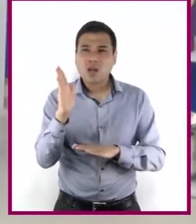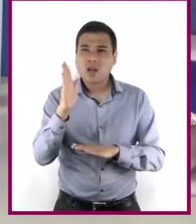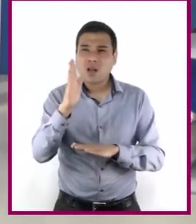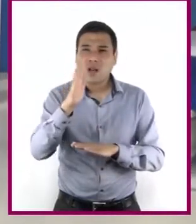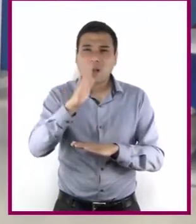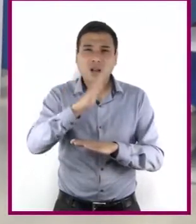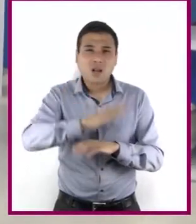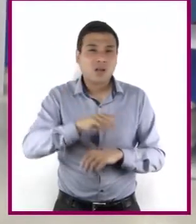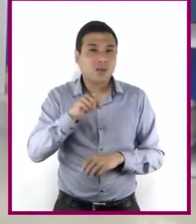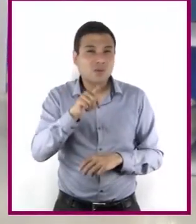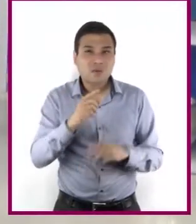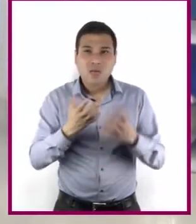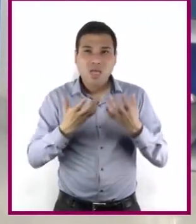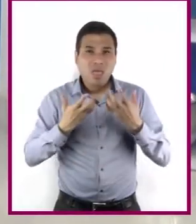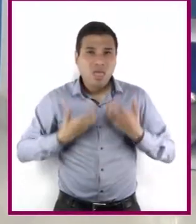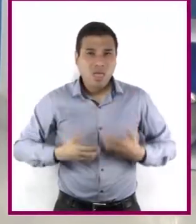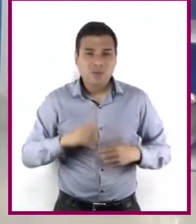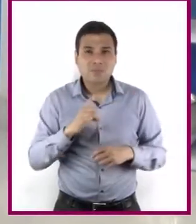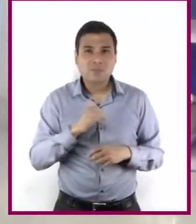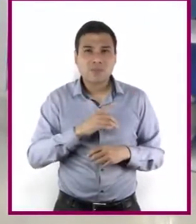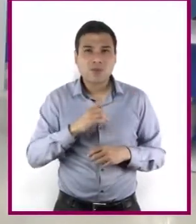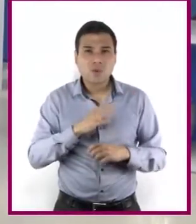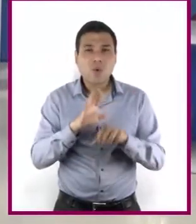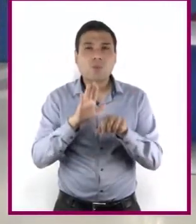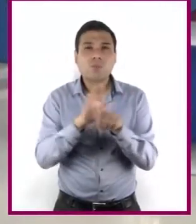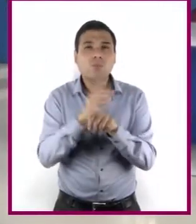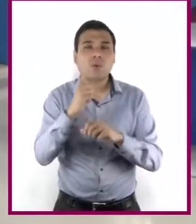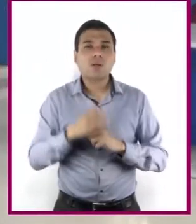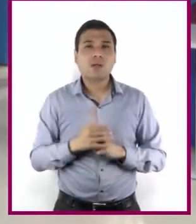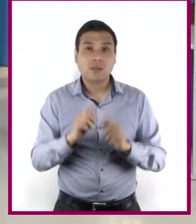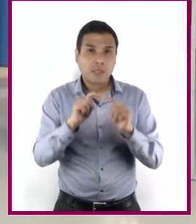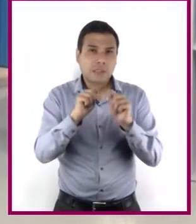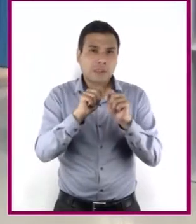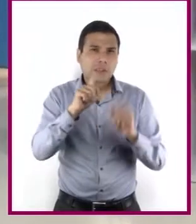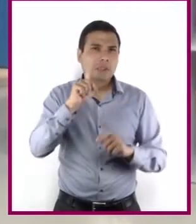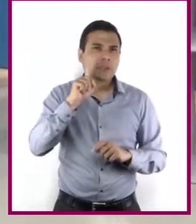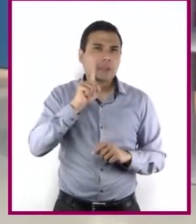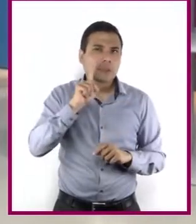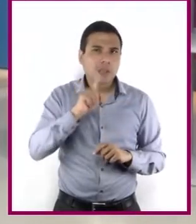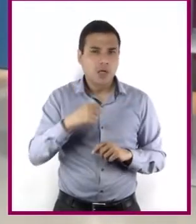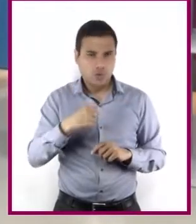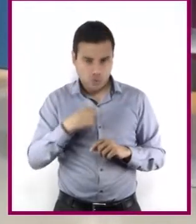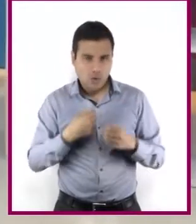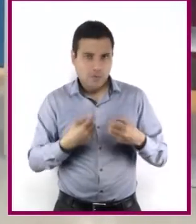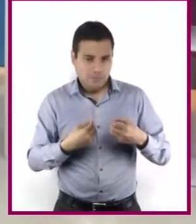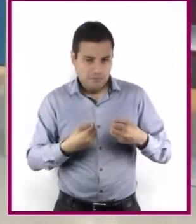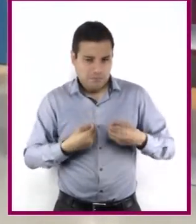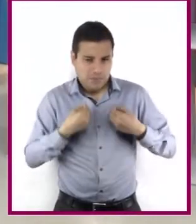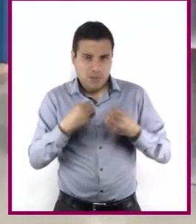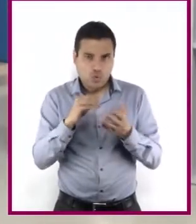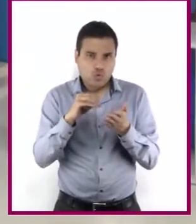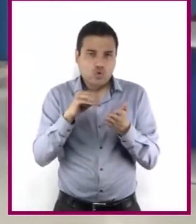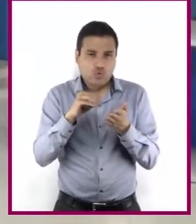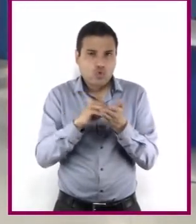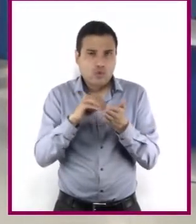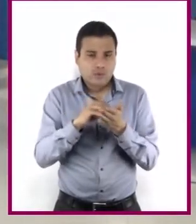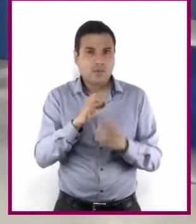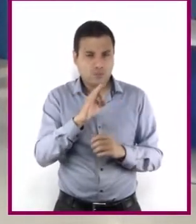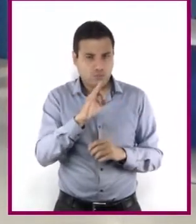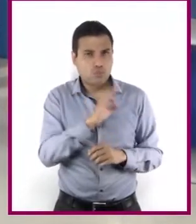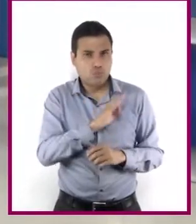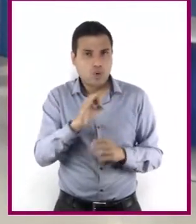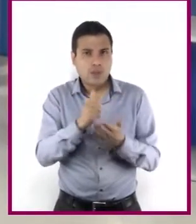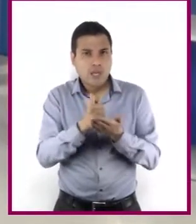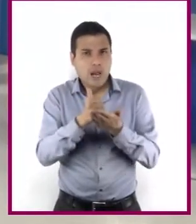miedo porque tu tita y yo, que estamos vivos y coleando y que te habríamos dado las oportunidades